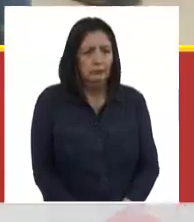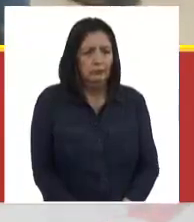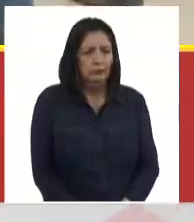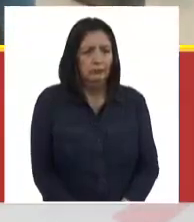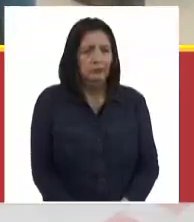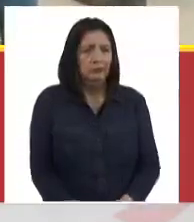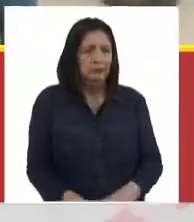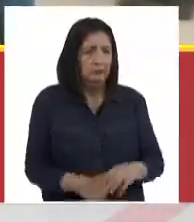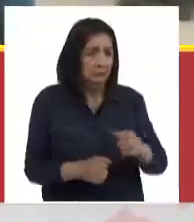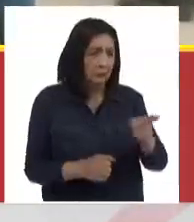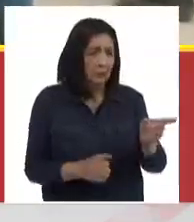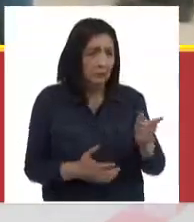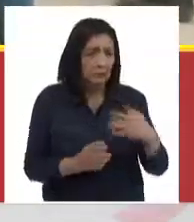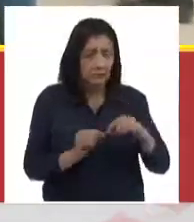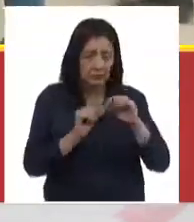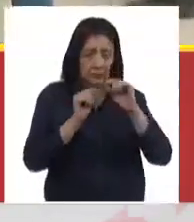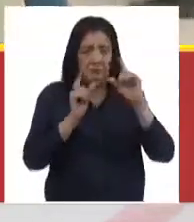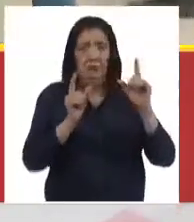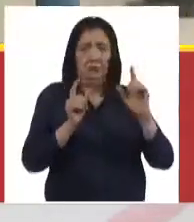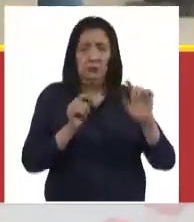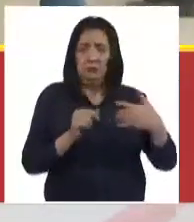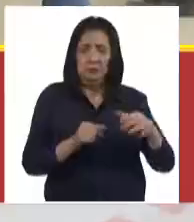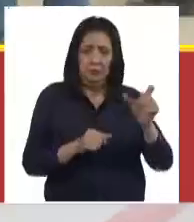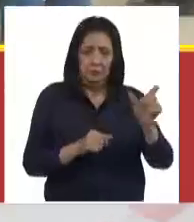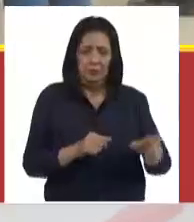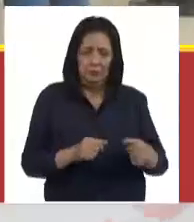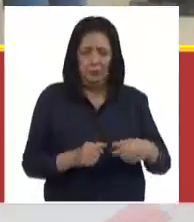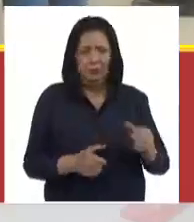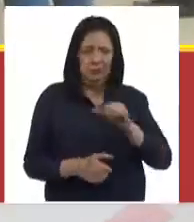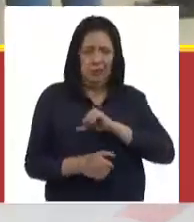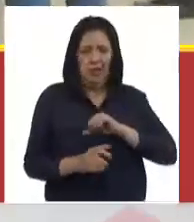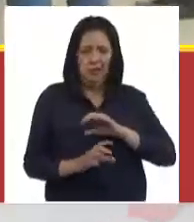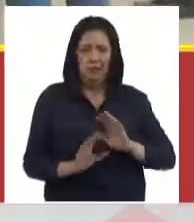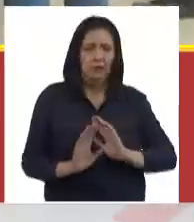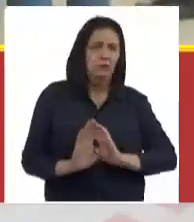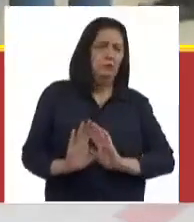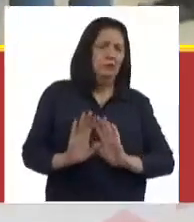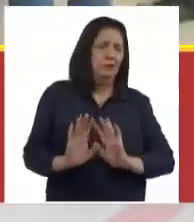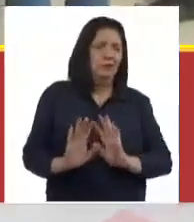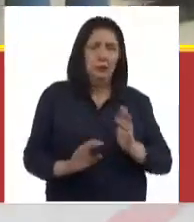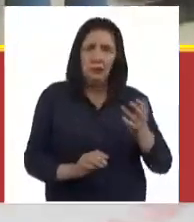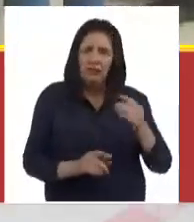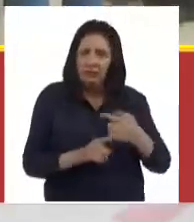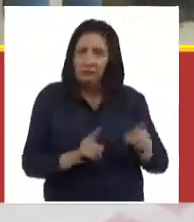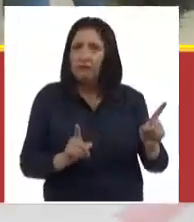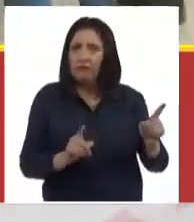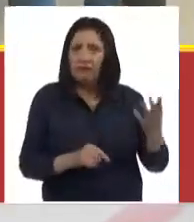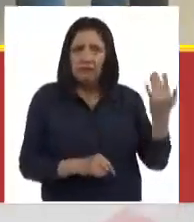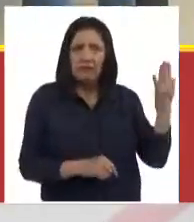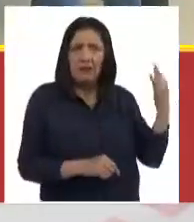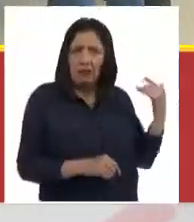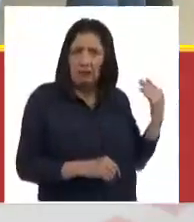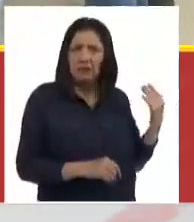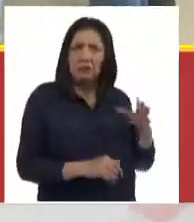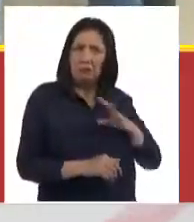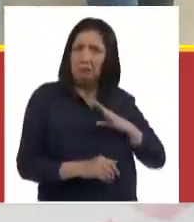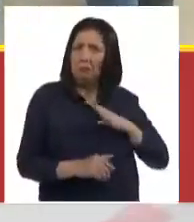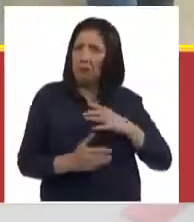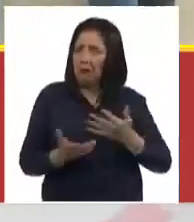comprender. Así es, Fátima. Él ha amanecido con una actitud un tanto hostil, distinta a la que mostraba días